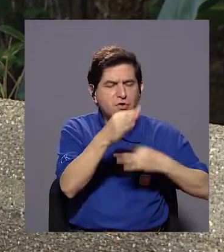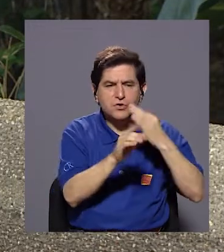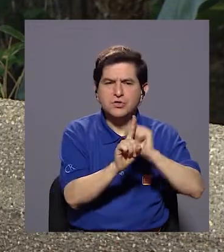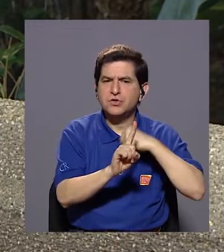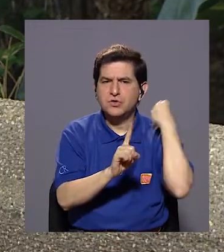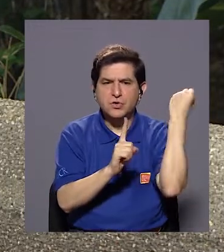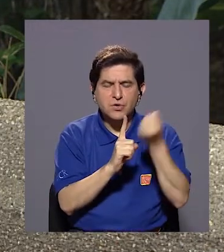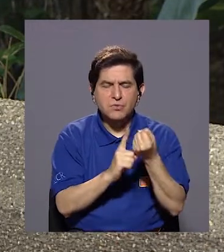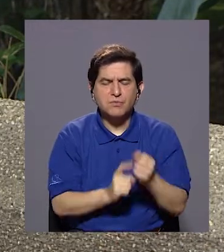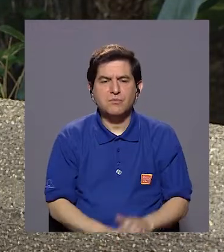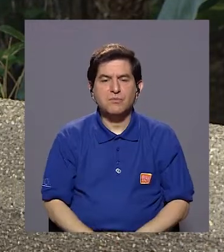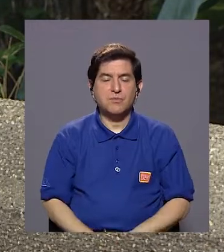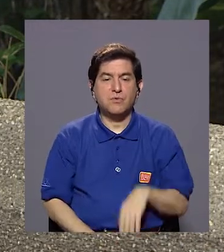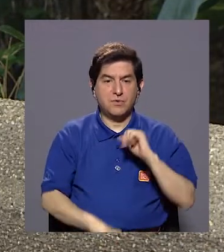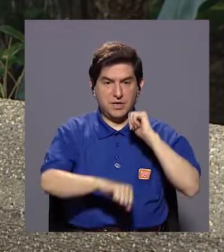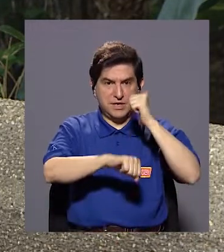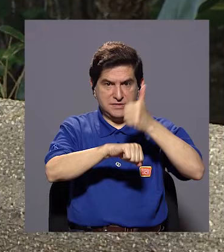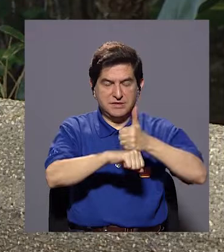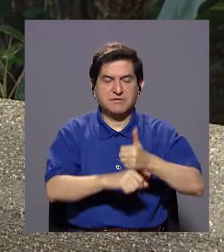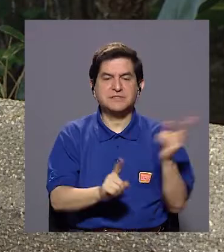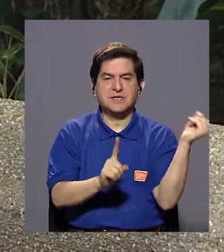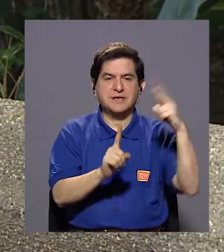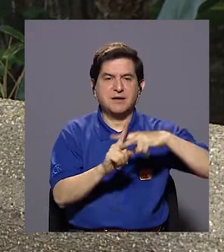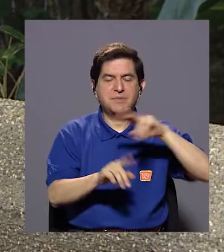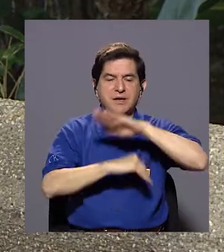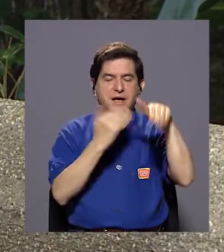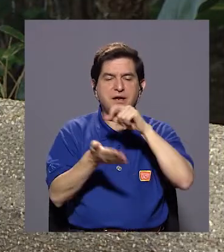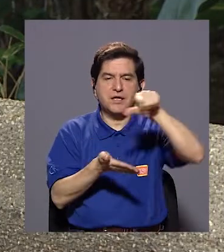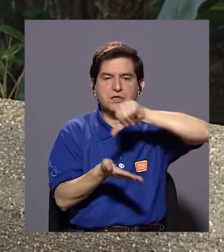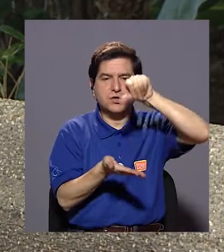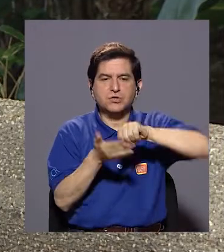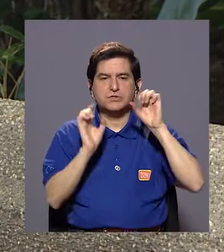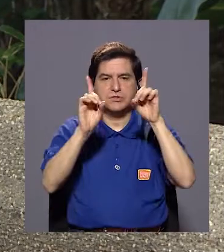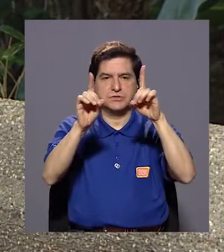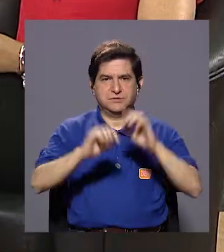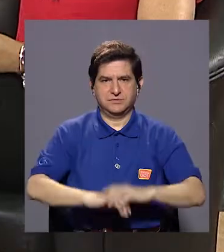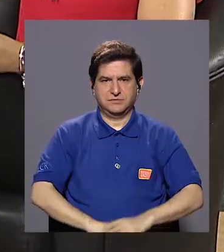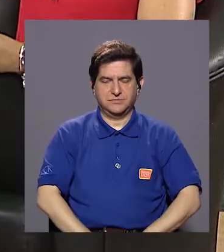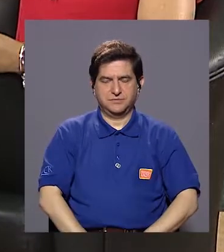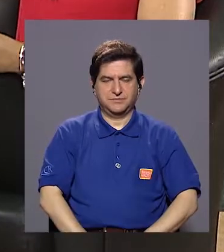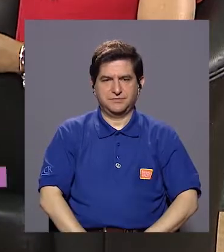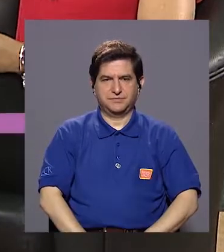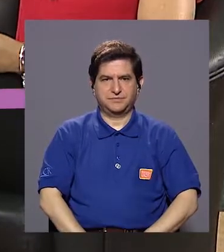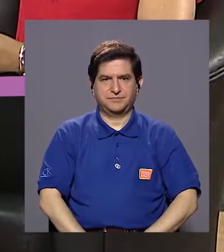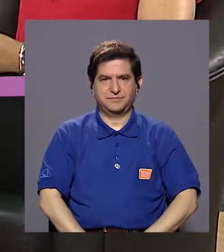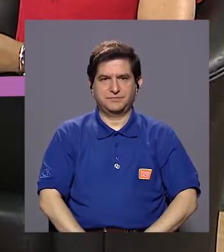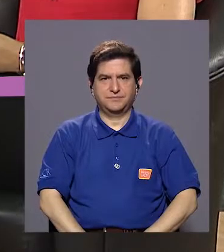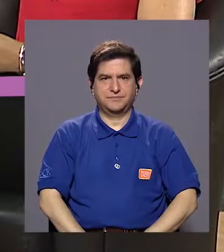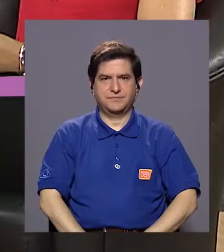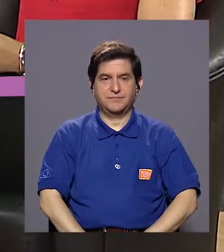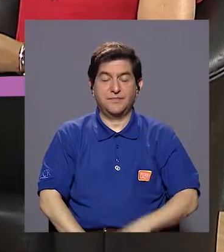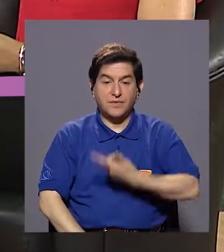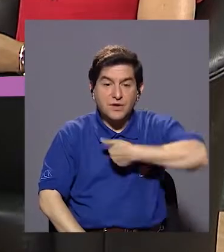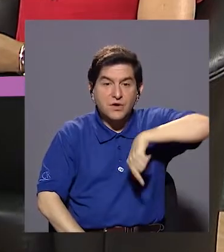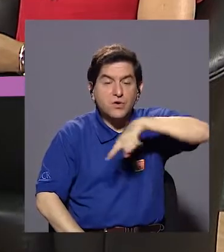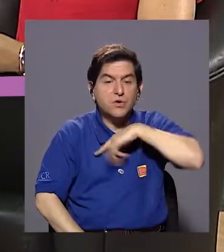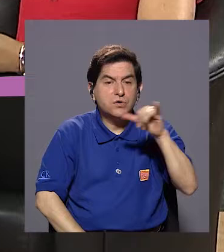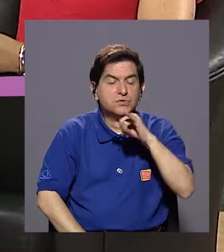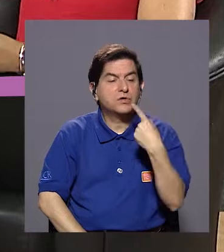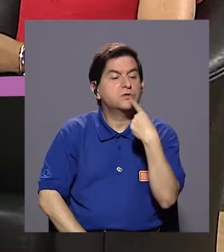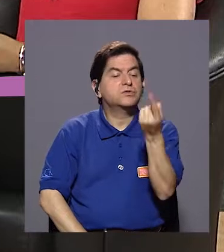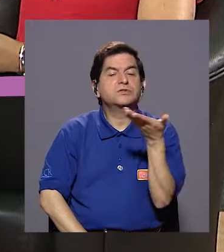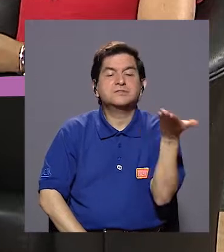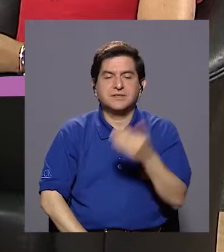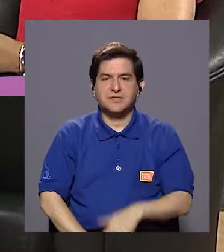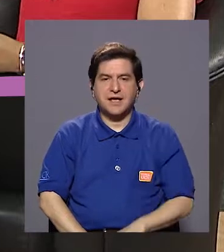de situaciones que está por decreto y se tiene que aplicar en todos los centros educativos, uh-huh, uh-huh, ¿verdad? Entonces, lo que nosotros también